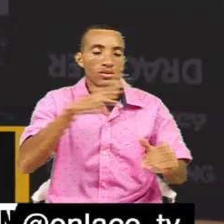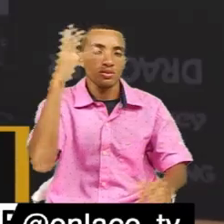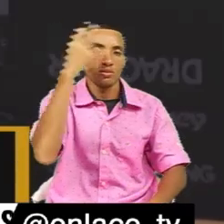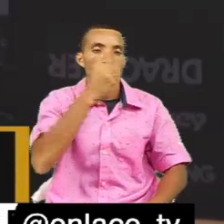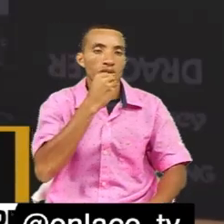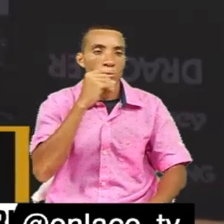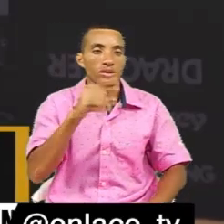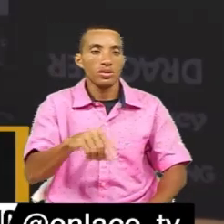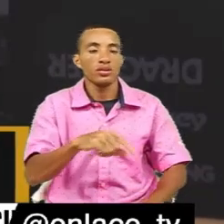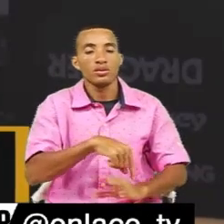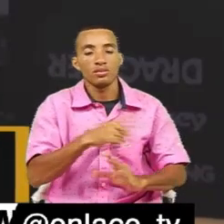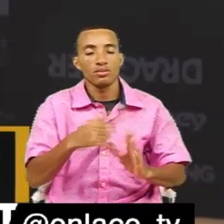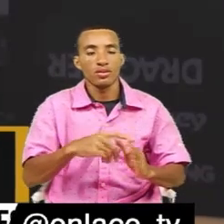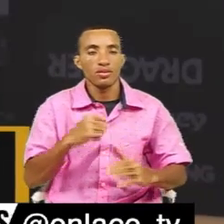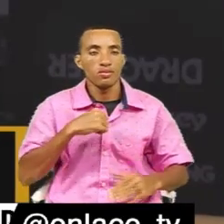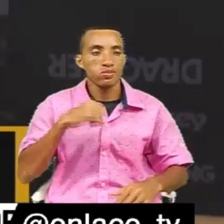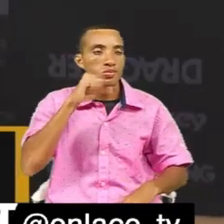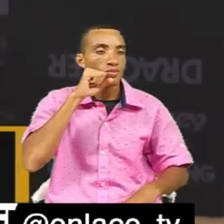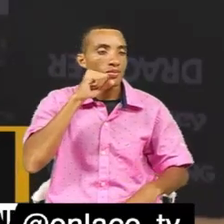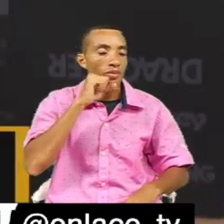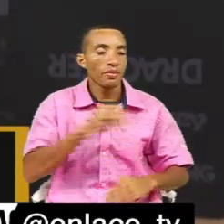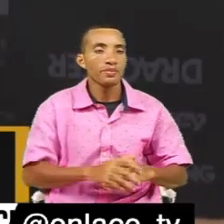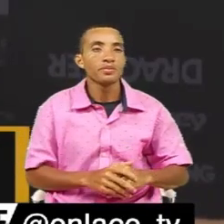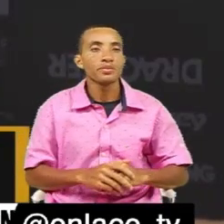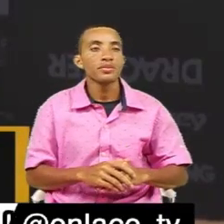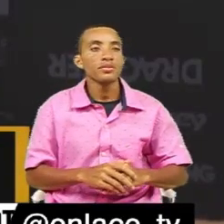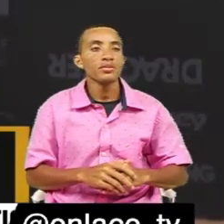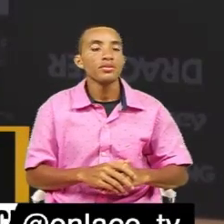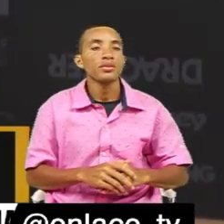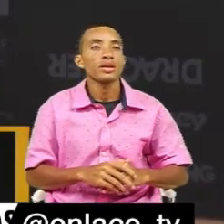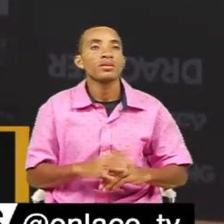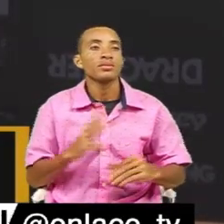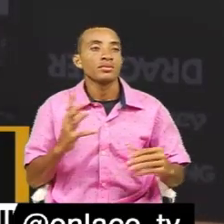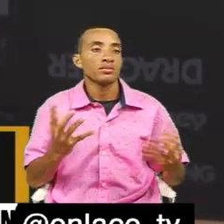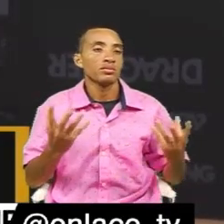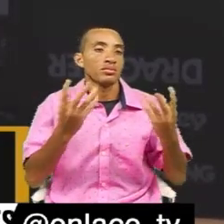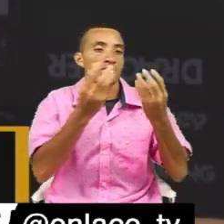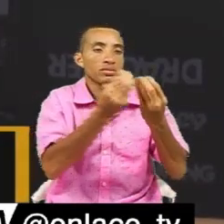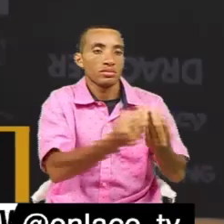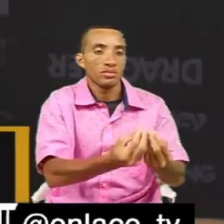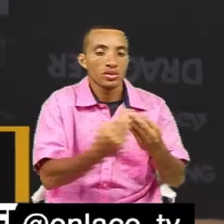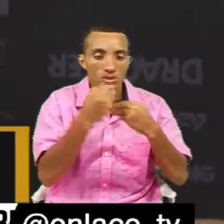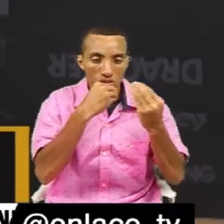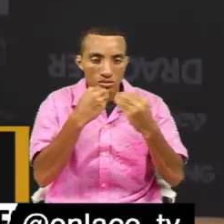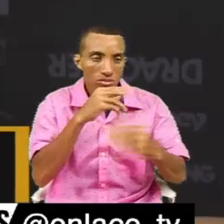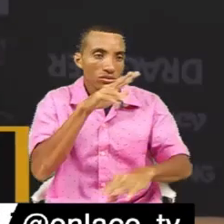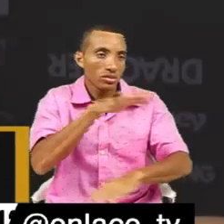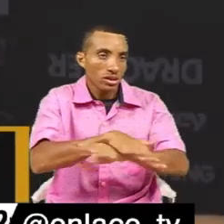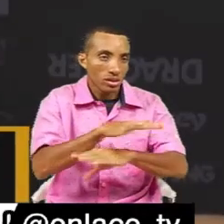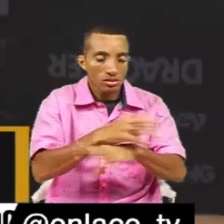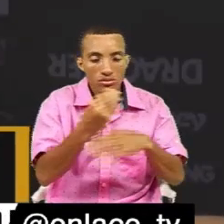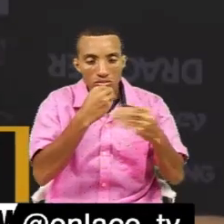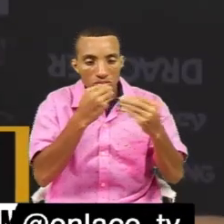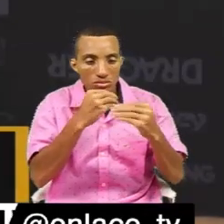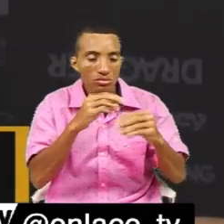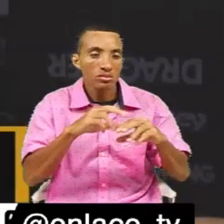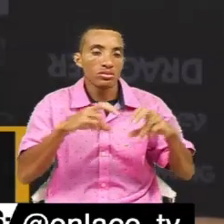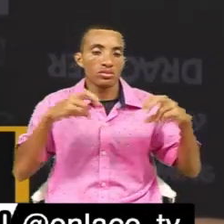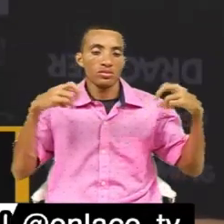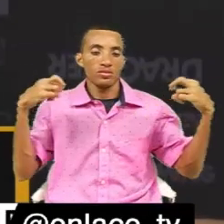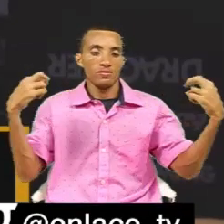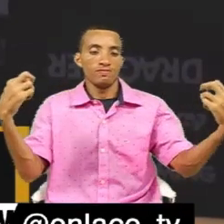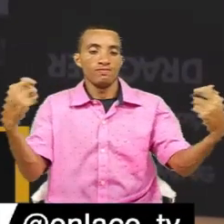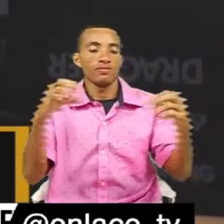completo que tiene Barranca Bermeja, y vamos a estar en un almuerzo familiar con todos los del CPC. Ese domingo va a ser el día de